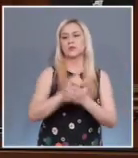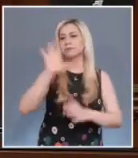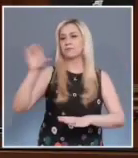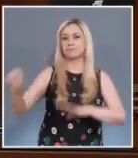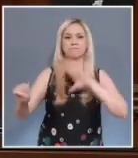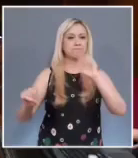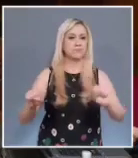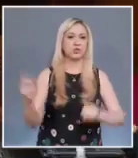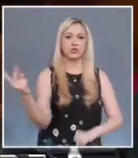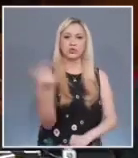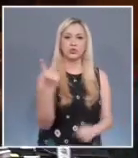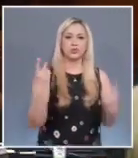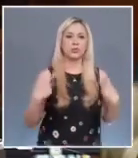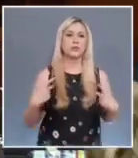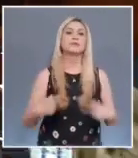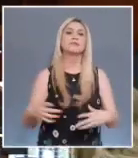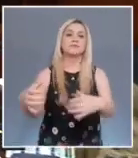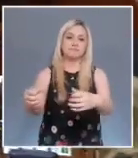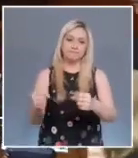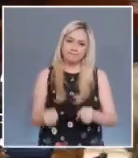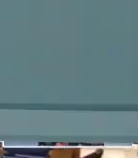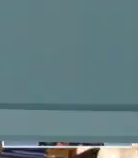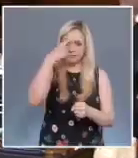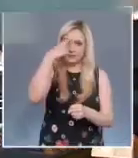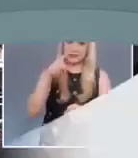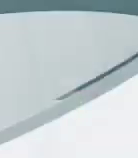Judicial de la Federación, Mario López Peña.